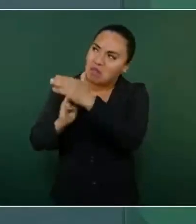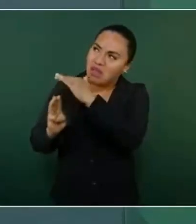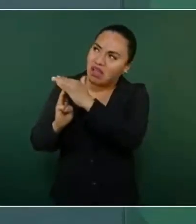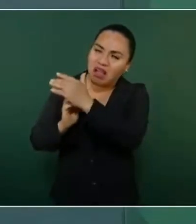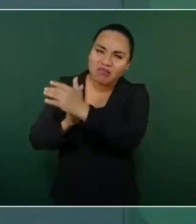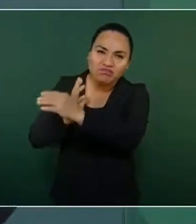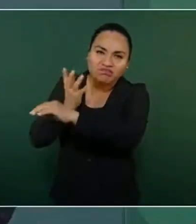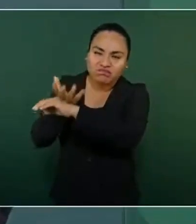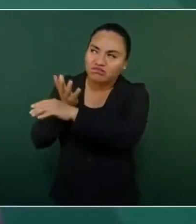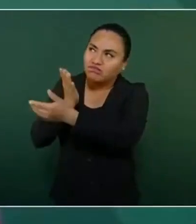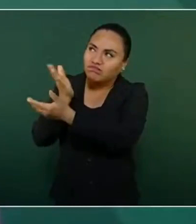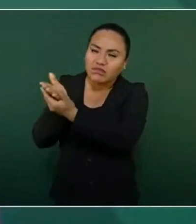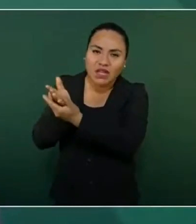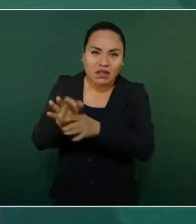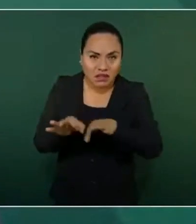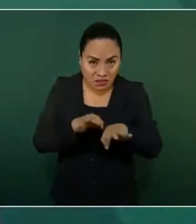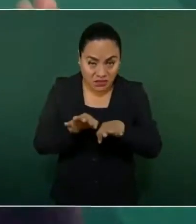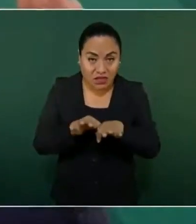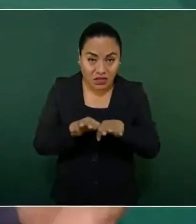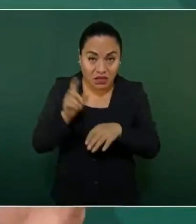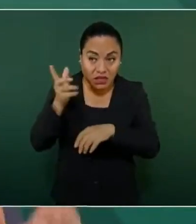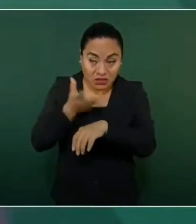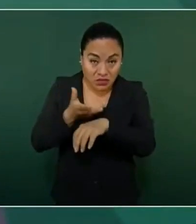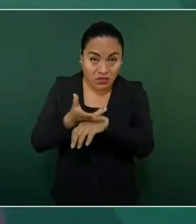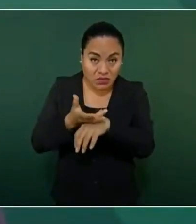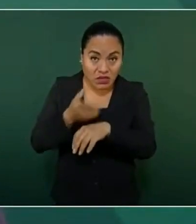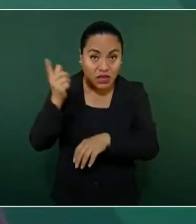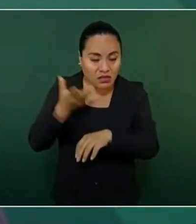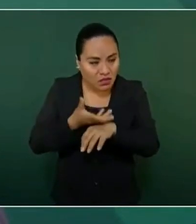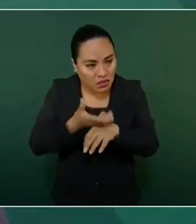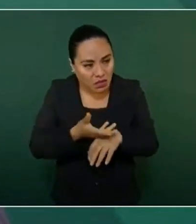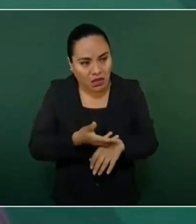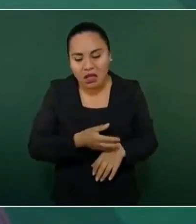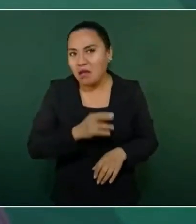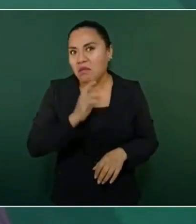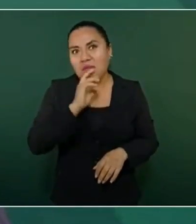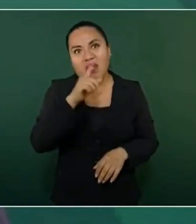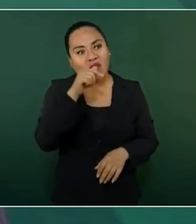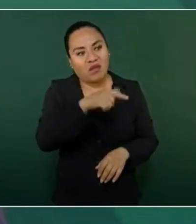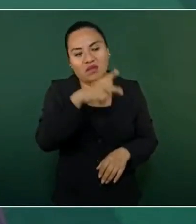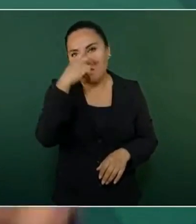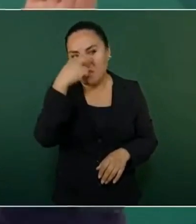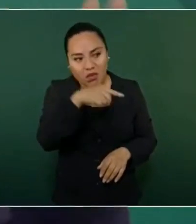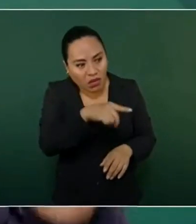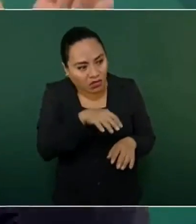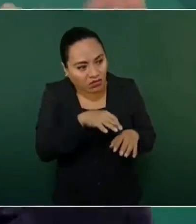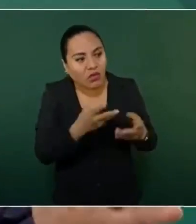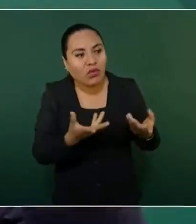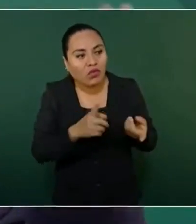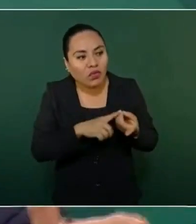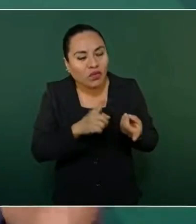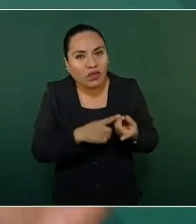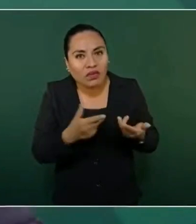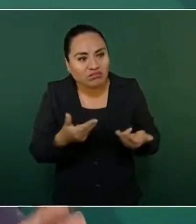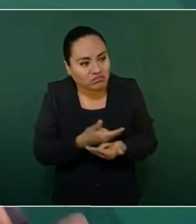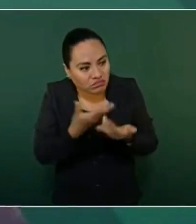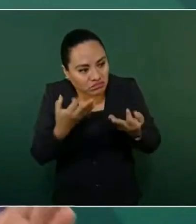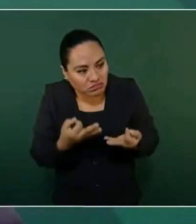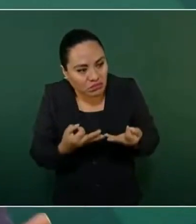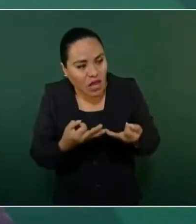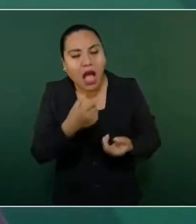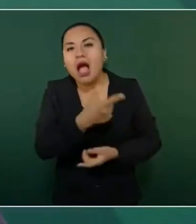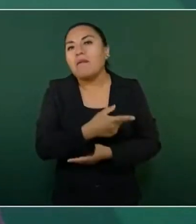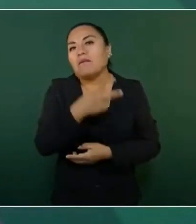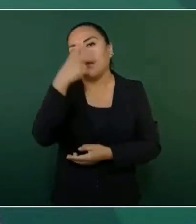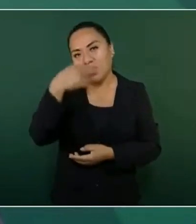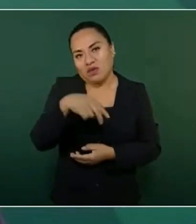pero prefieren a los migrantes mexicanos, que van a